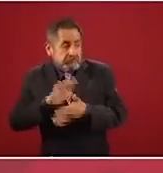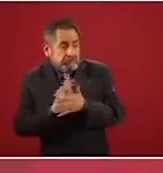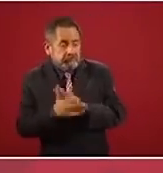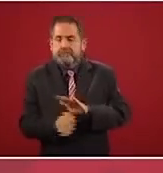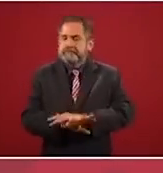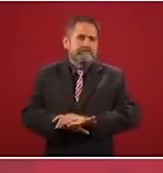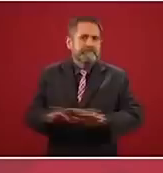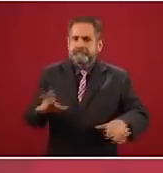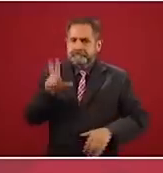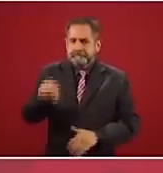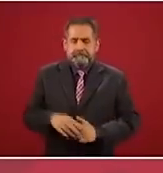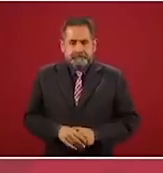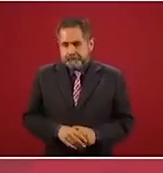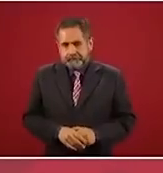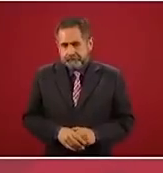Los